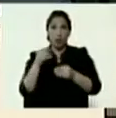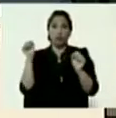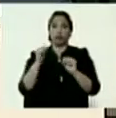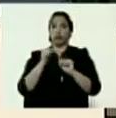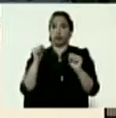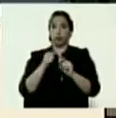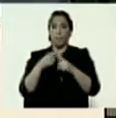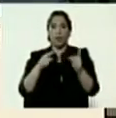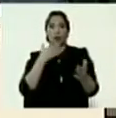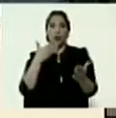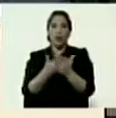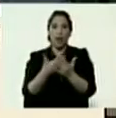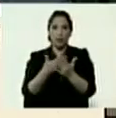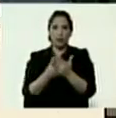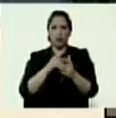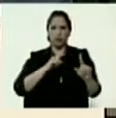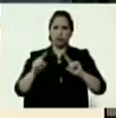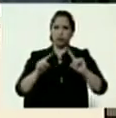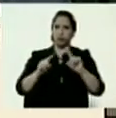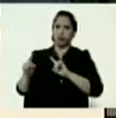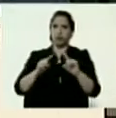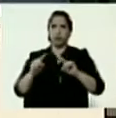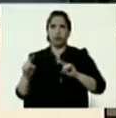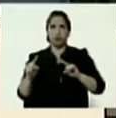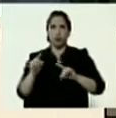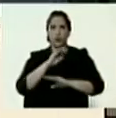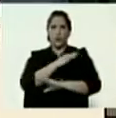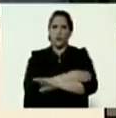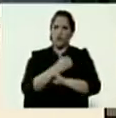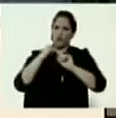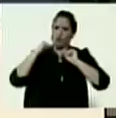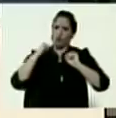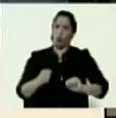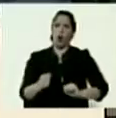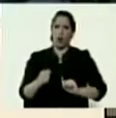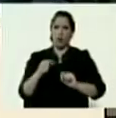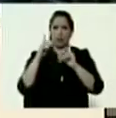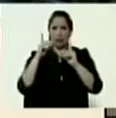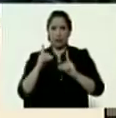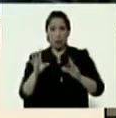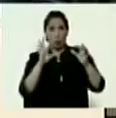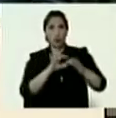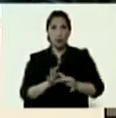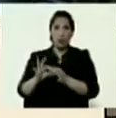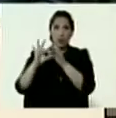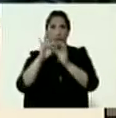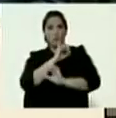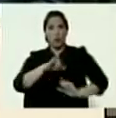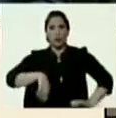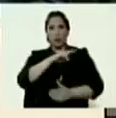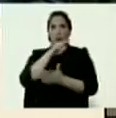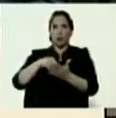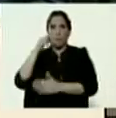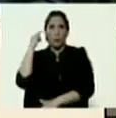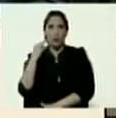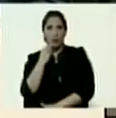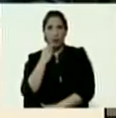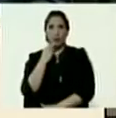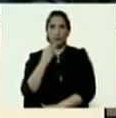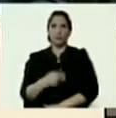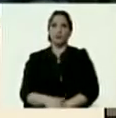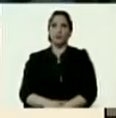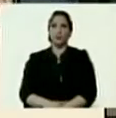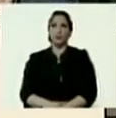pero gracias a la acción fuerte, enérgica, decidida, unida de la Fuerza Armada Nacional